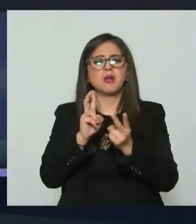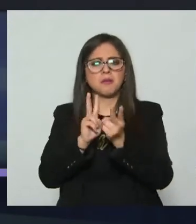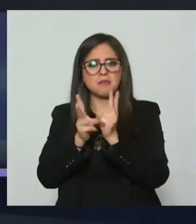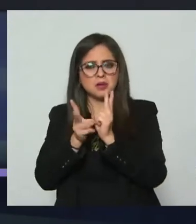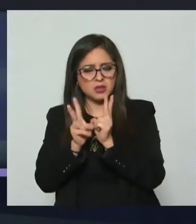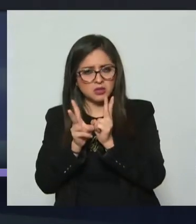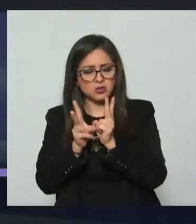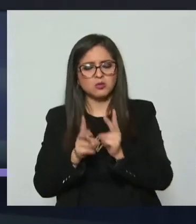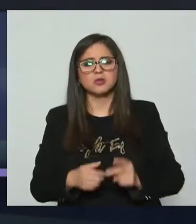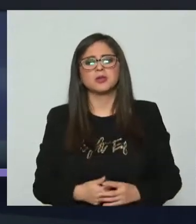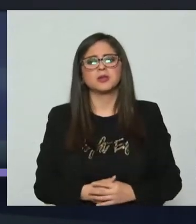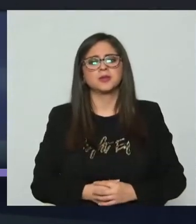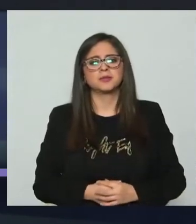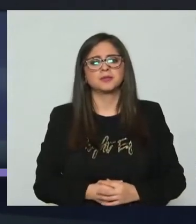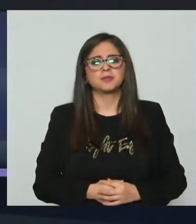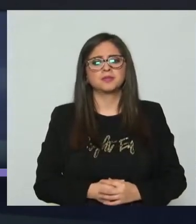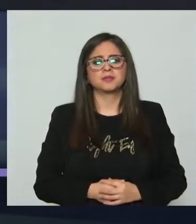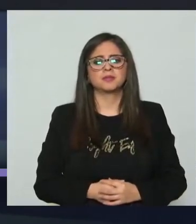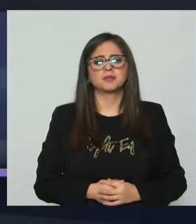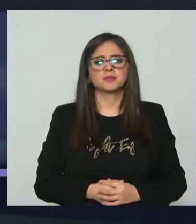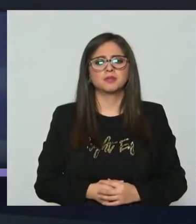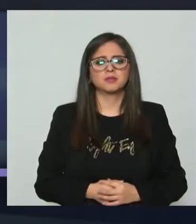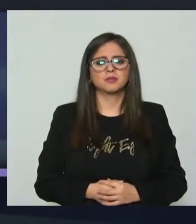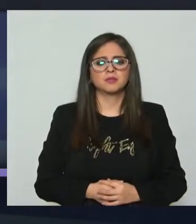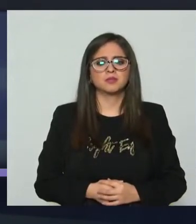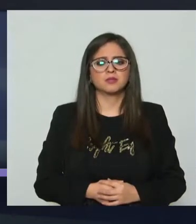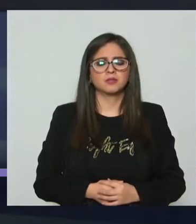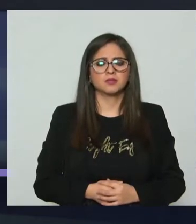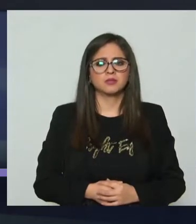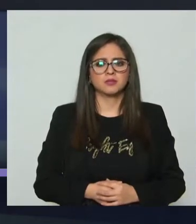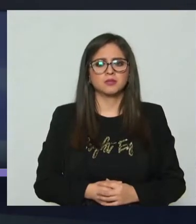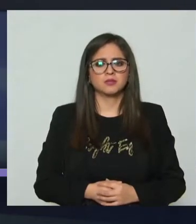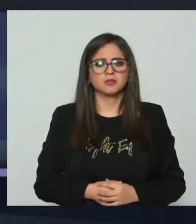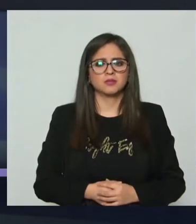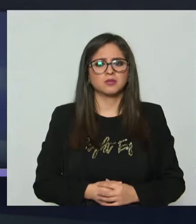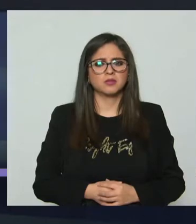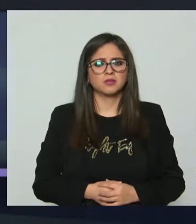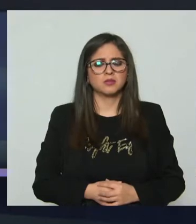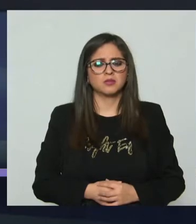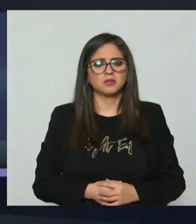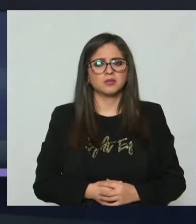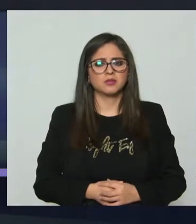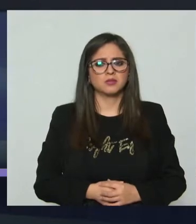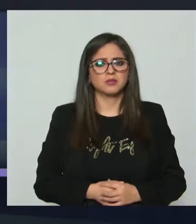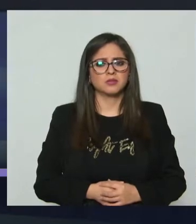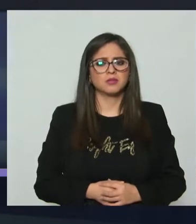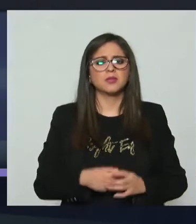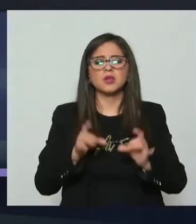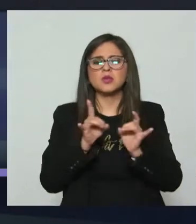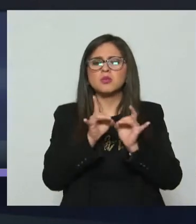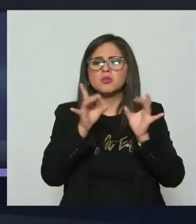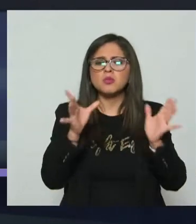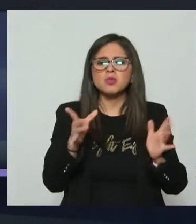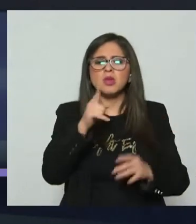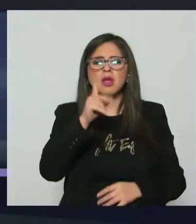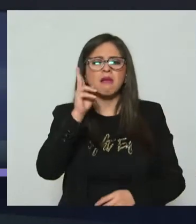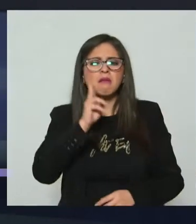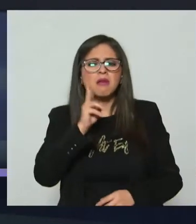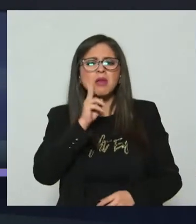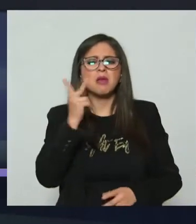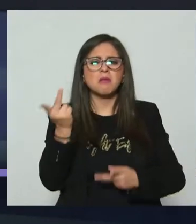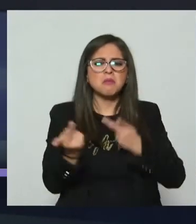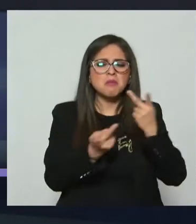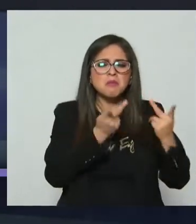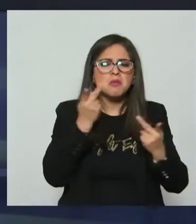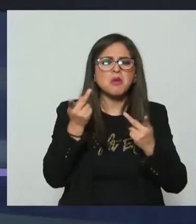vecinos que pues donde empezaron a surgir algunos comentarios, dudas de problemas que